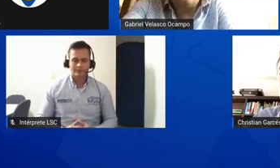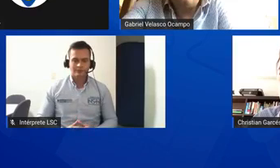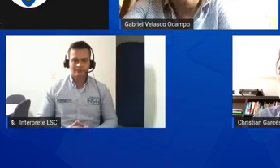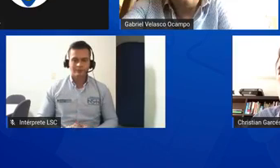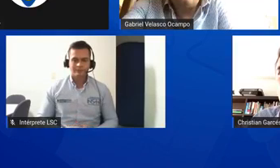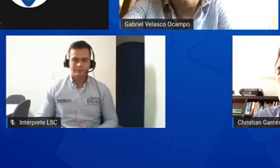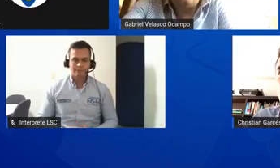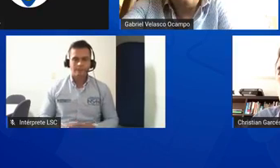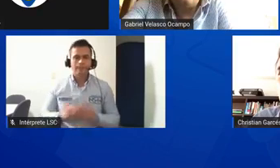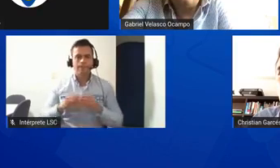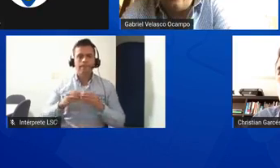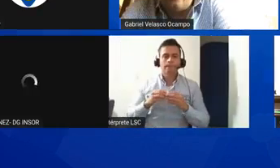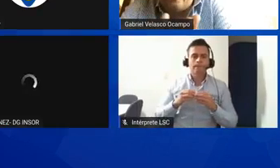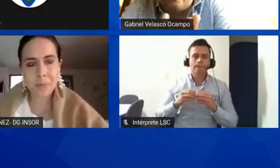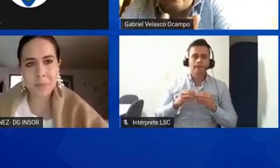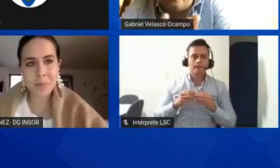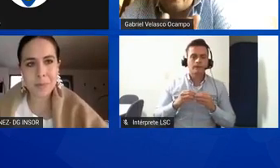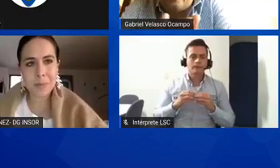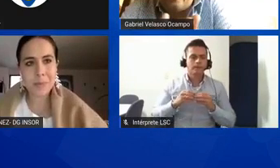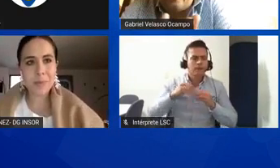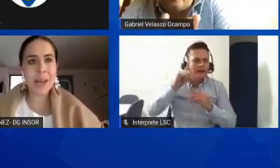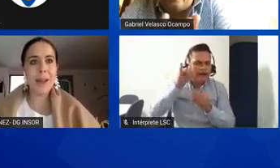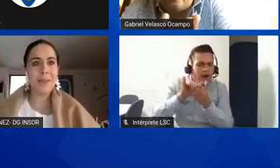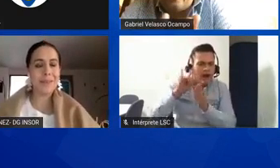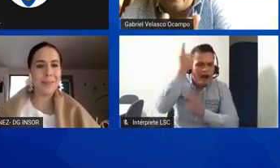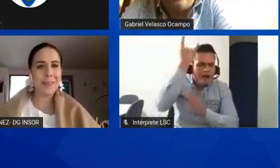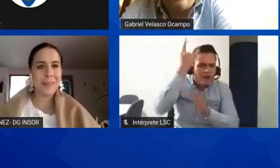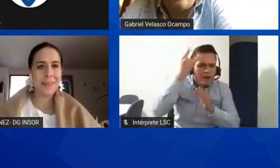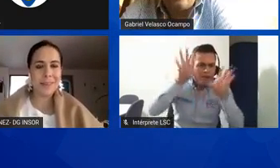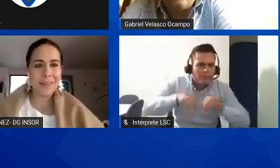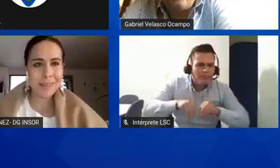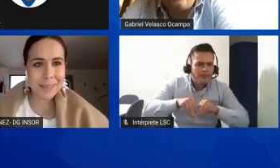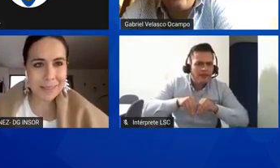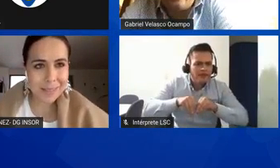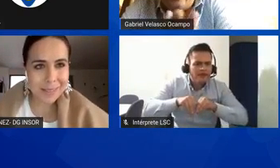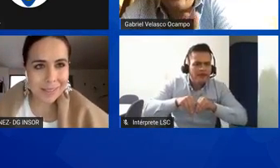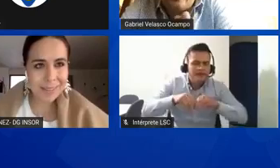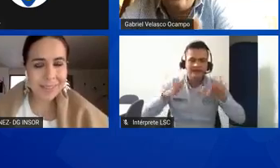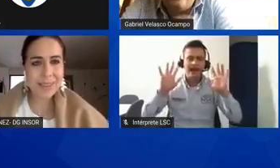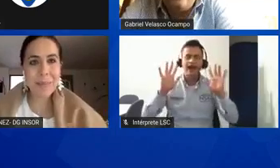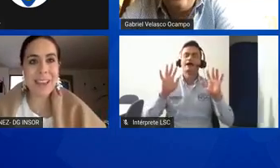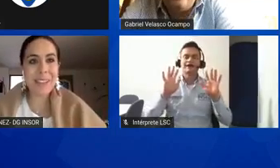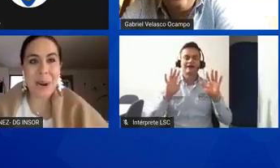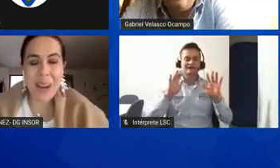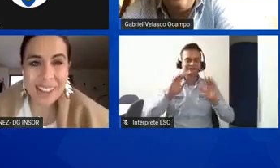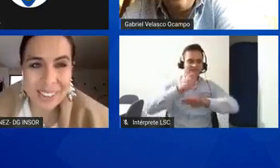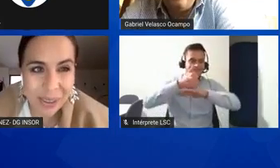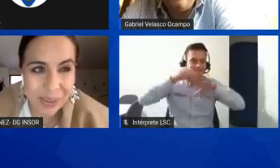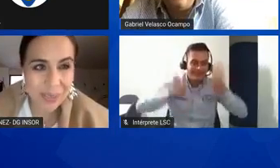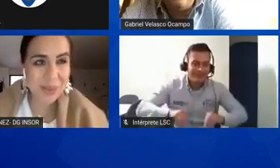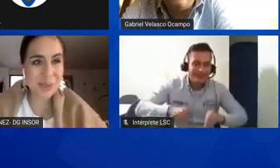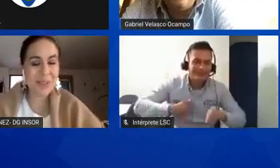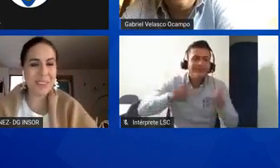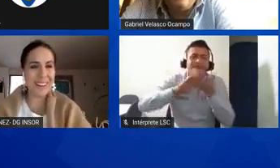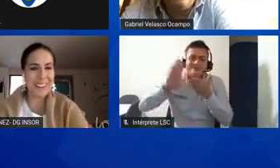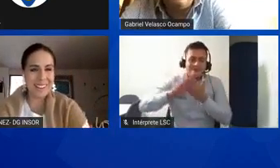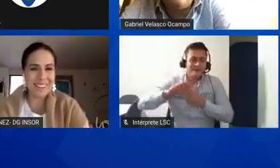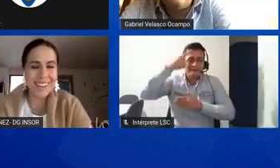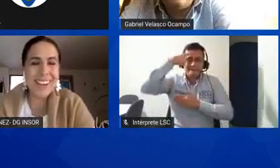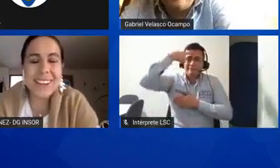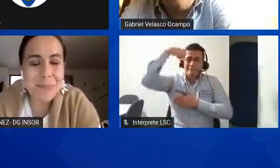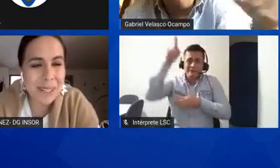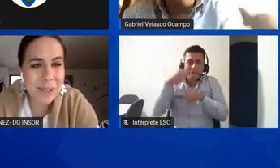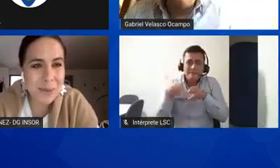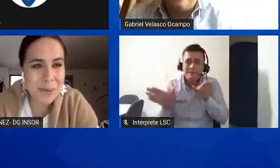Yo creo que por algún motivo a la directora... Ya. Ahí se está. Pero aquí está. Se me desconectó justo al